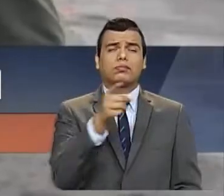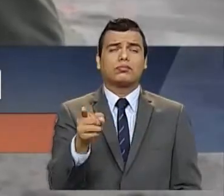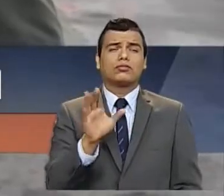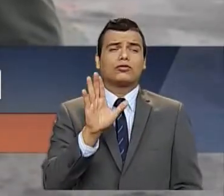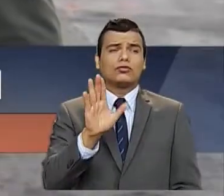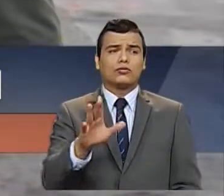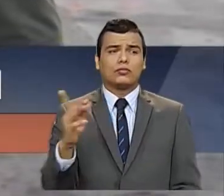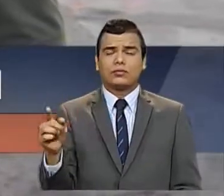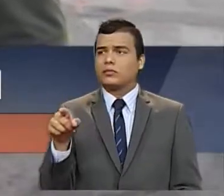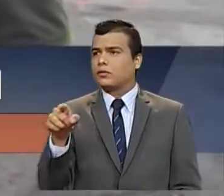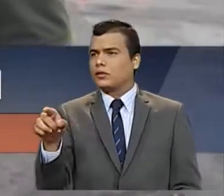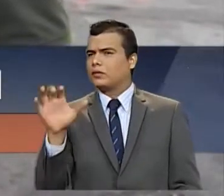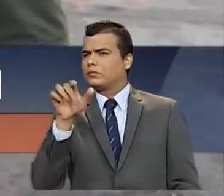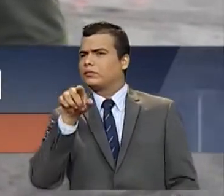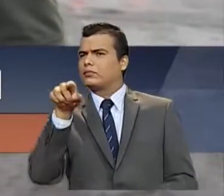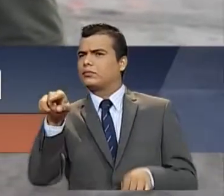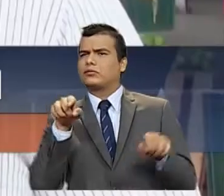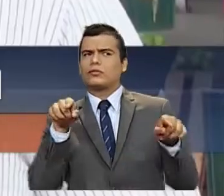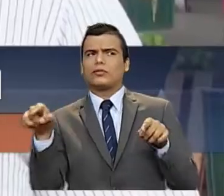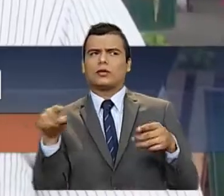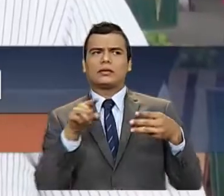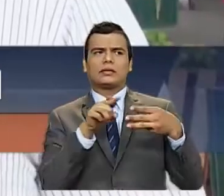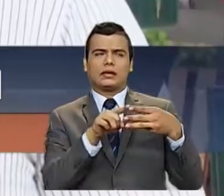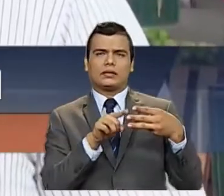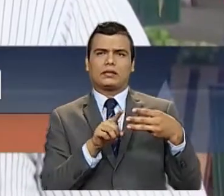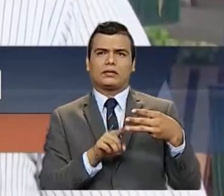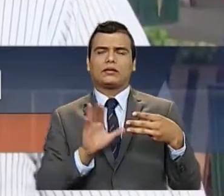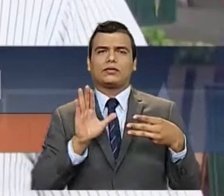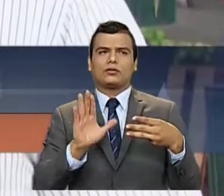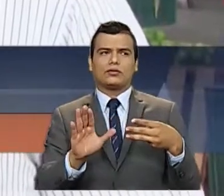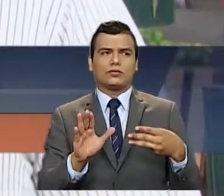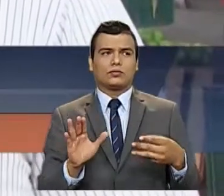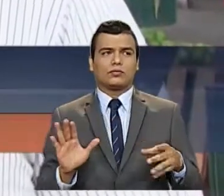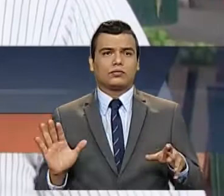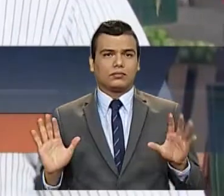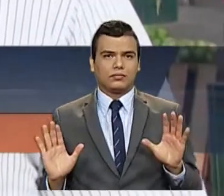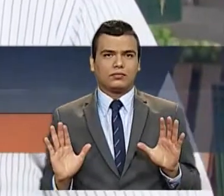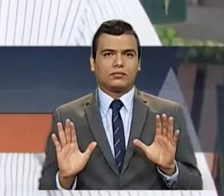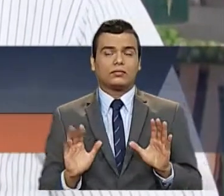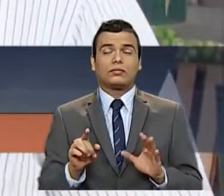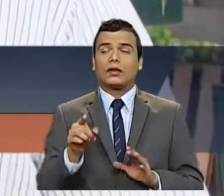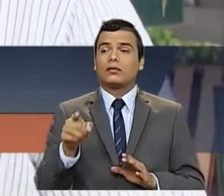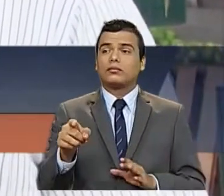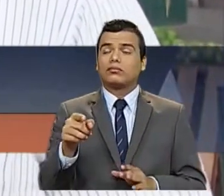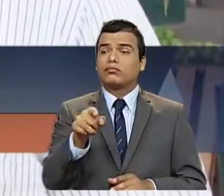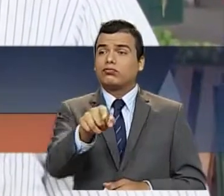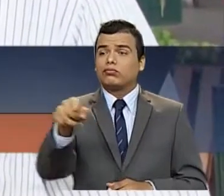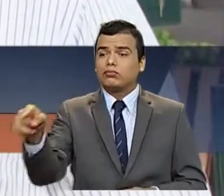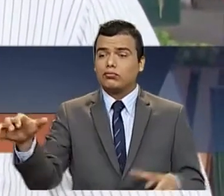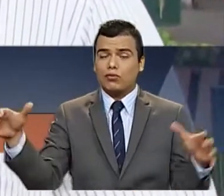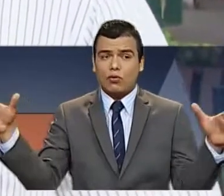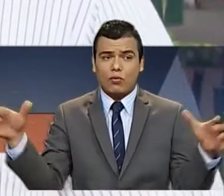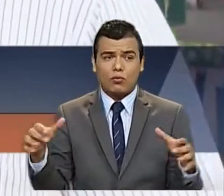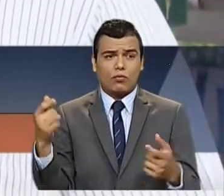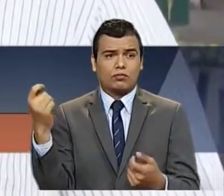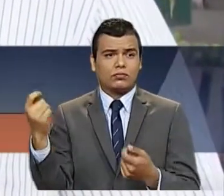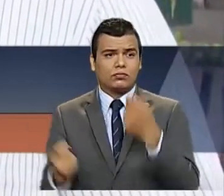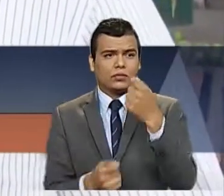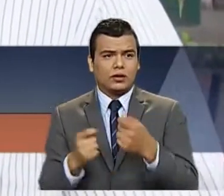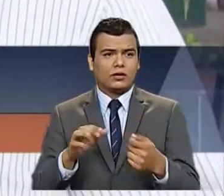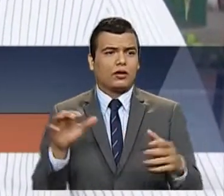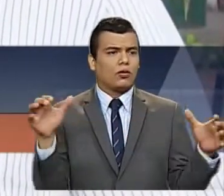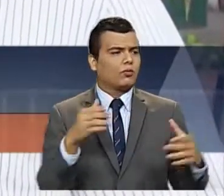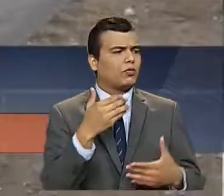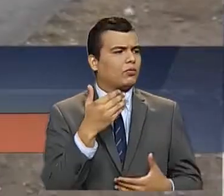se han focalizado tres puntos neurálgicos. Son aproximadamente 150 y 200 vendedores que vienen los sábados y domingos y a